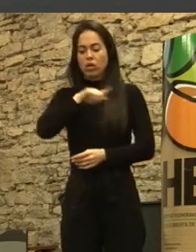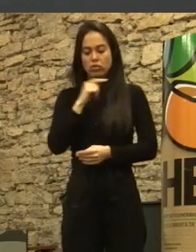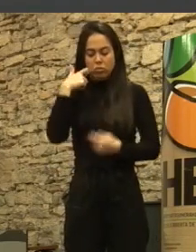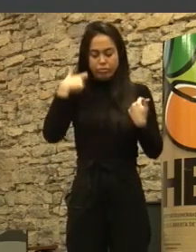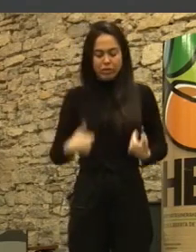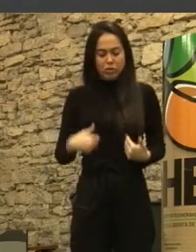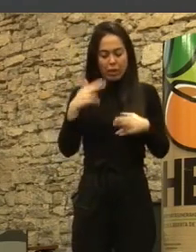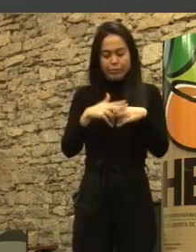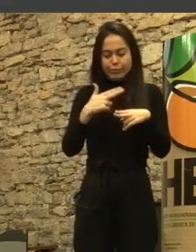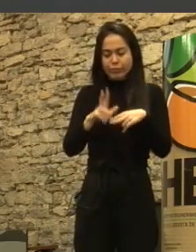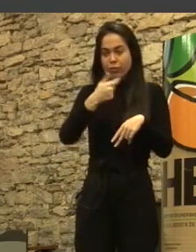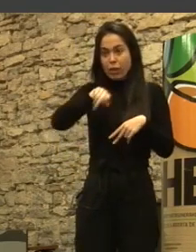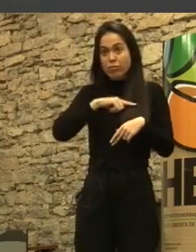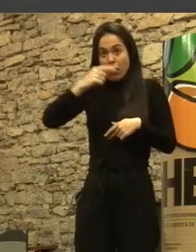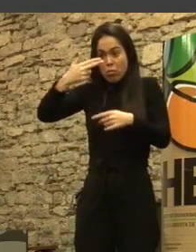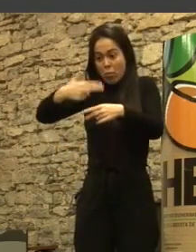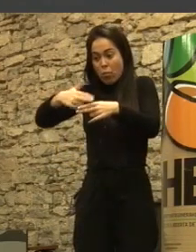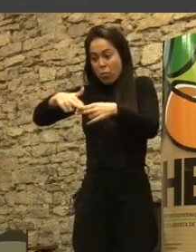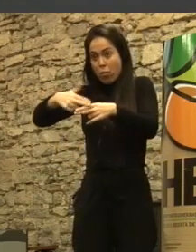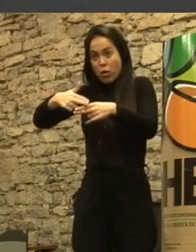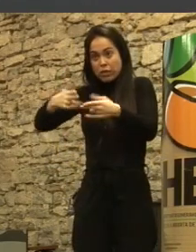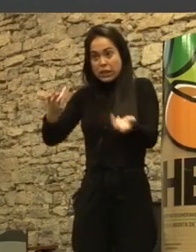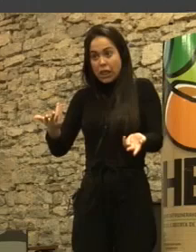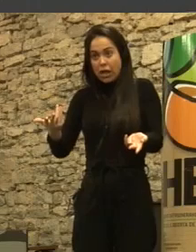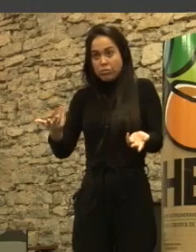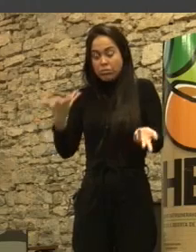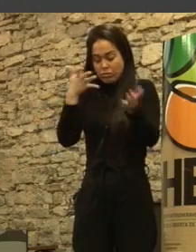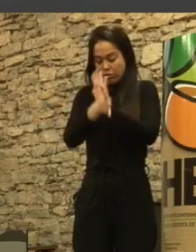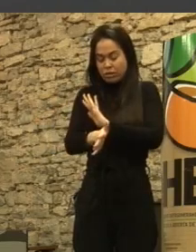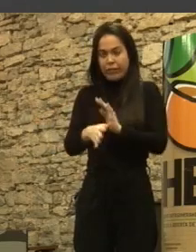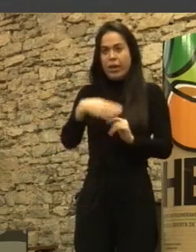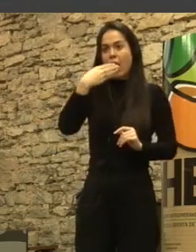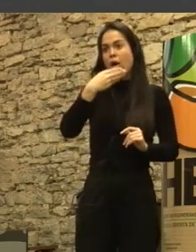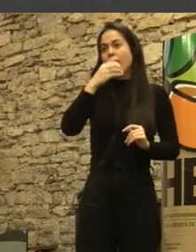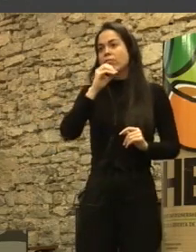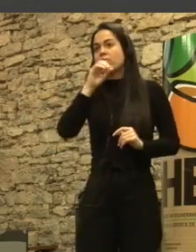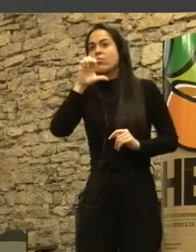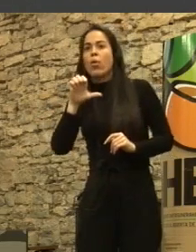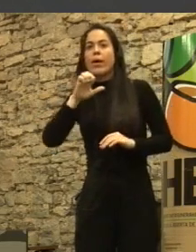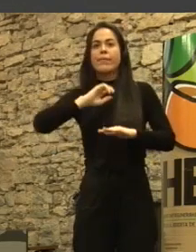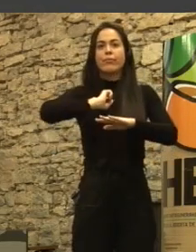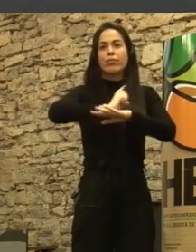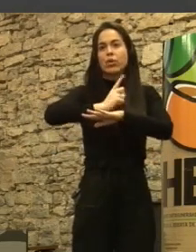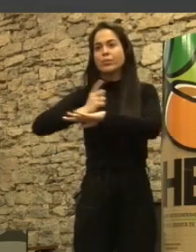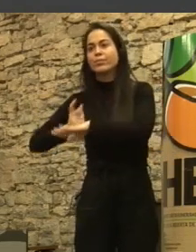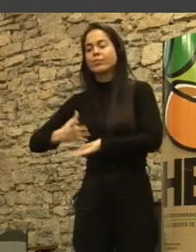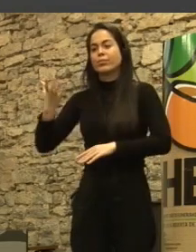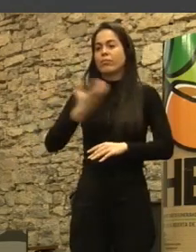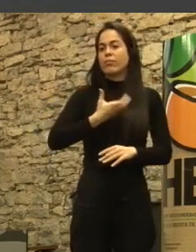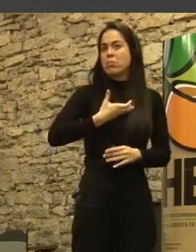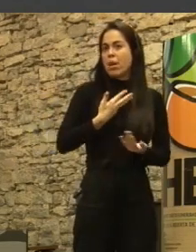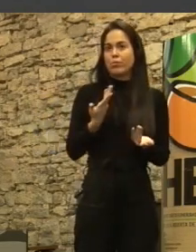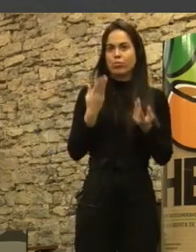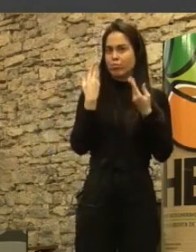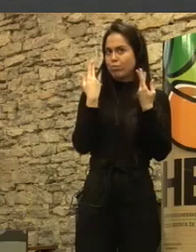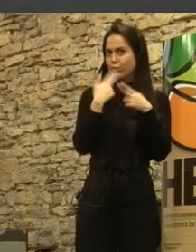nosotros entendemos como política es estos partidos, estos gobiernos, el BOE, las ordenanzas de los ayuntamientos, pero hacer política todos los días, como ha